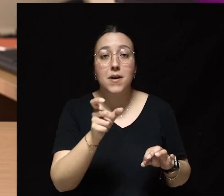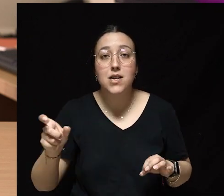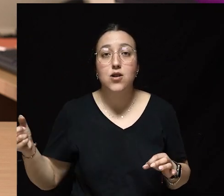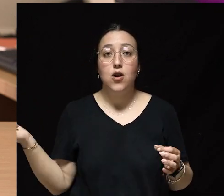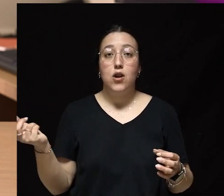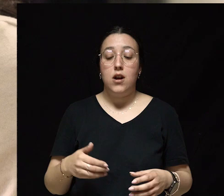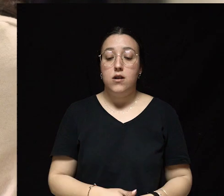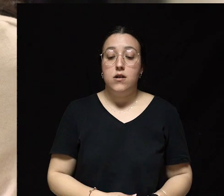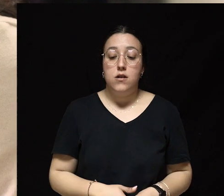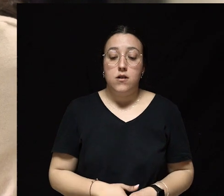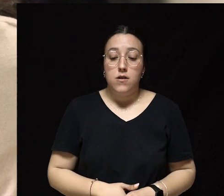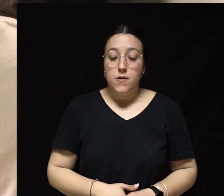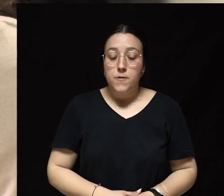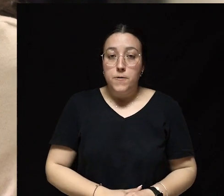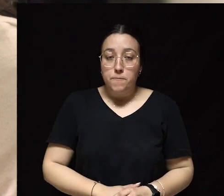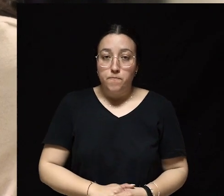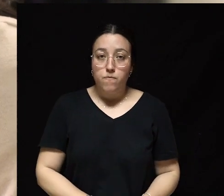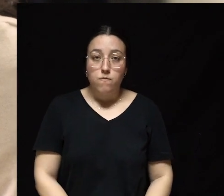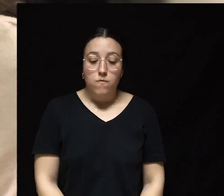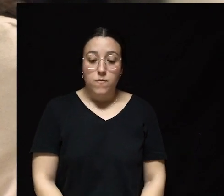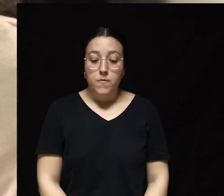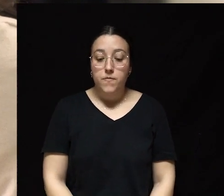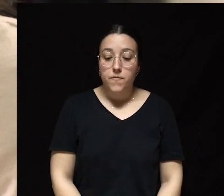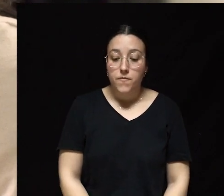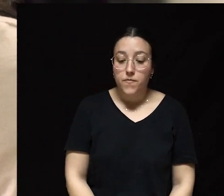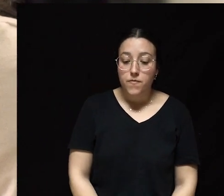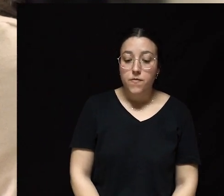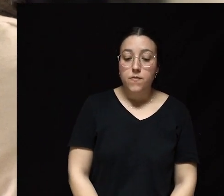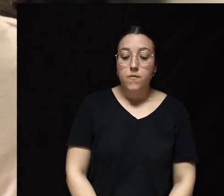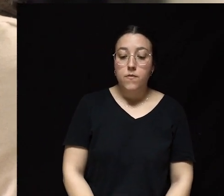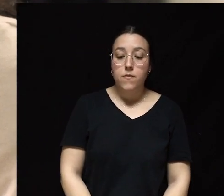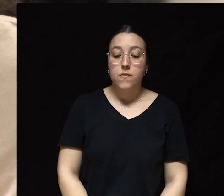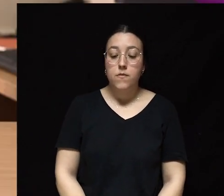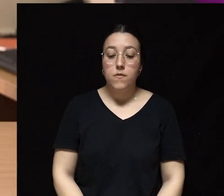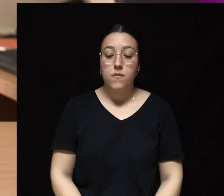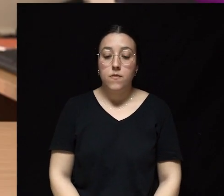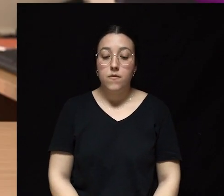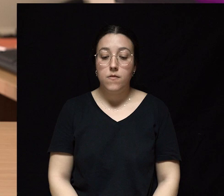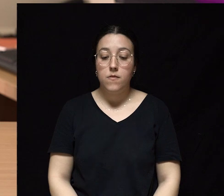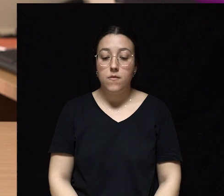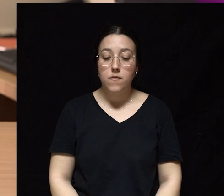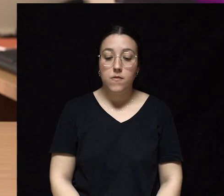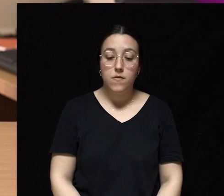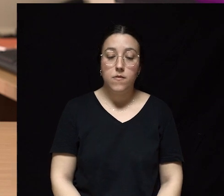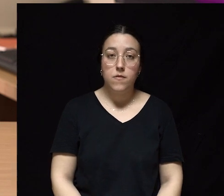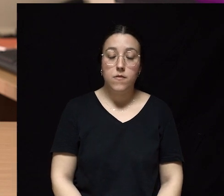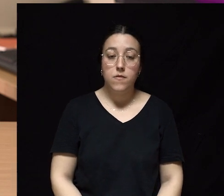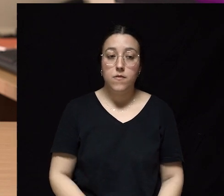se nos quitó la dotación económica de centros CAES al pasar a centros de carácter singular, con lo cual al